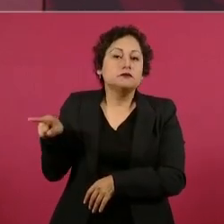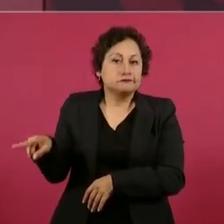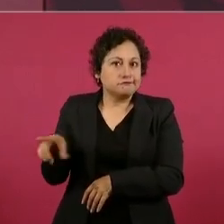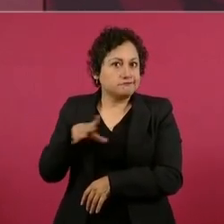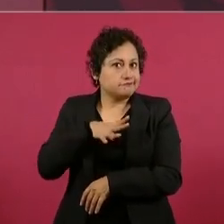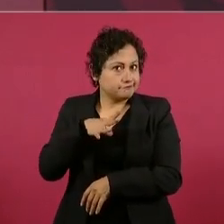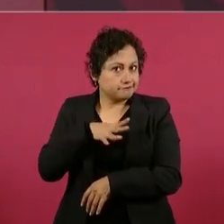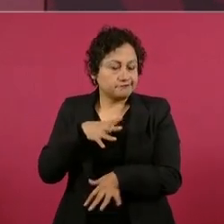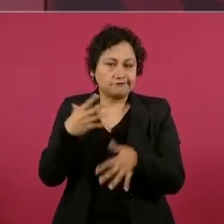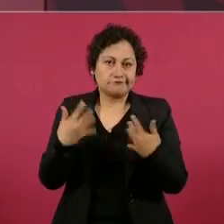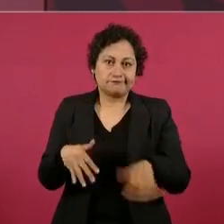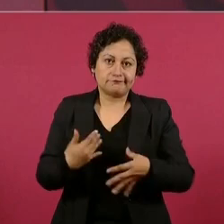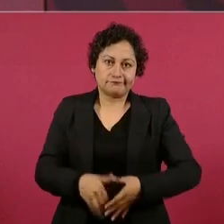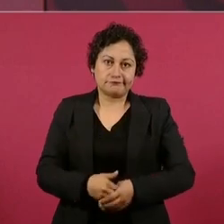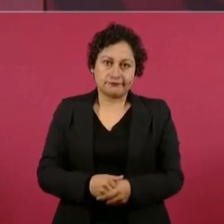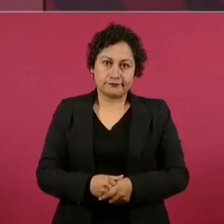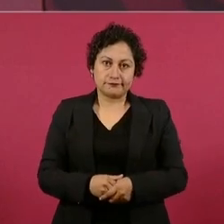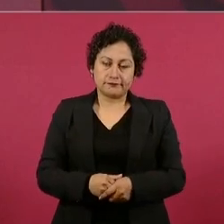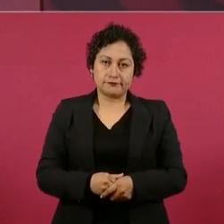es